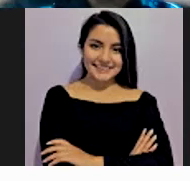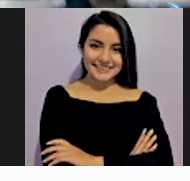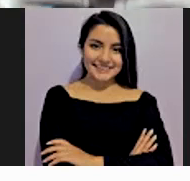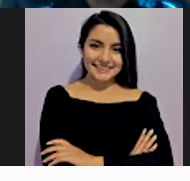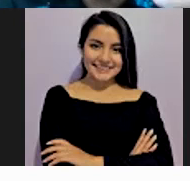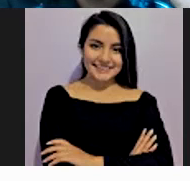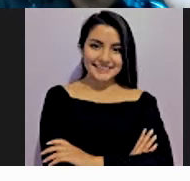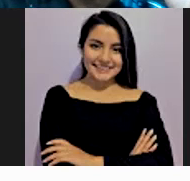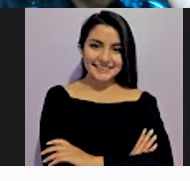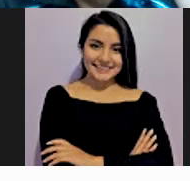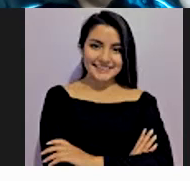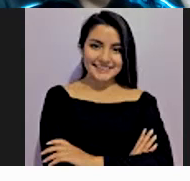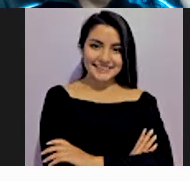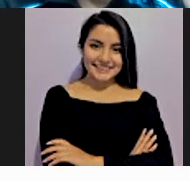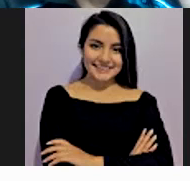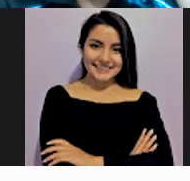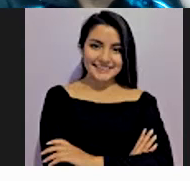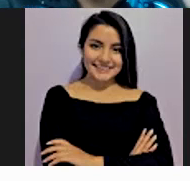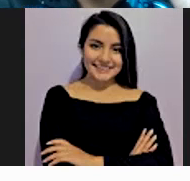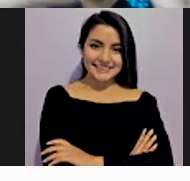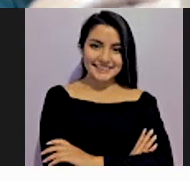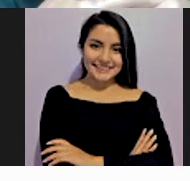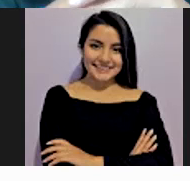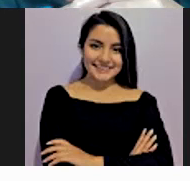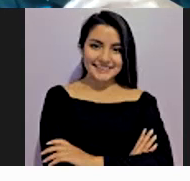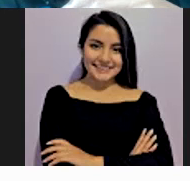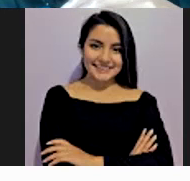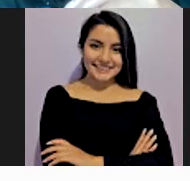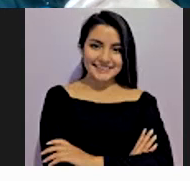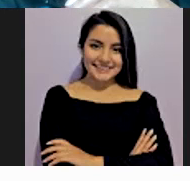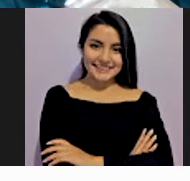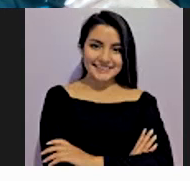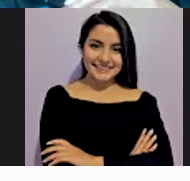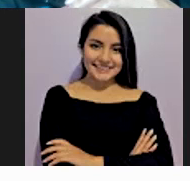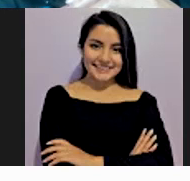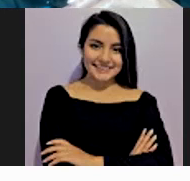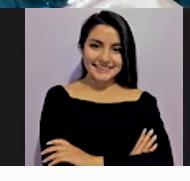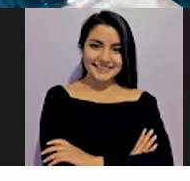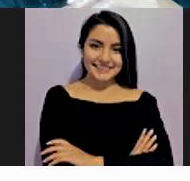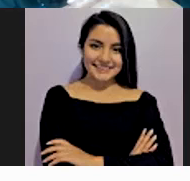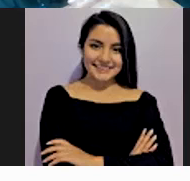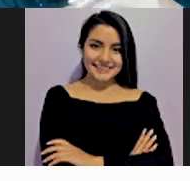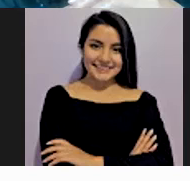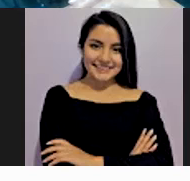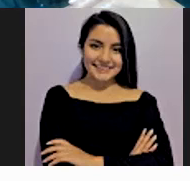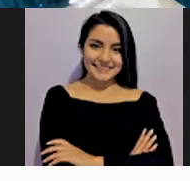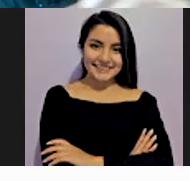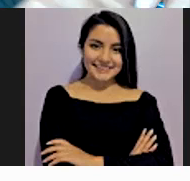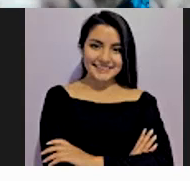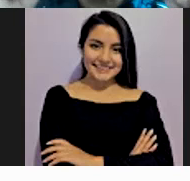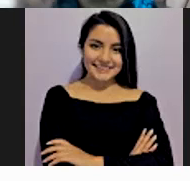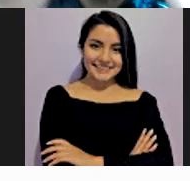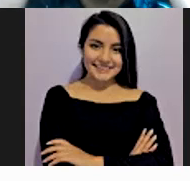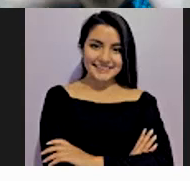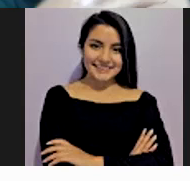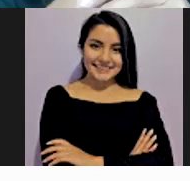preguntando, les pregunto así. Porque es mejor que el estudiante pase, aunque sea con las justas o lo pueda ayudar, pero